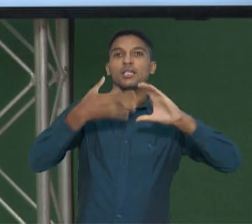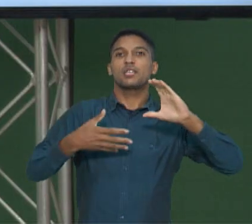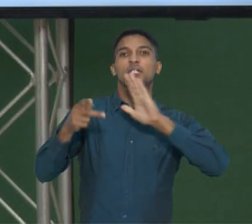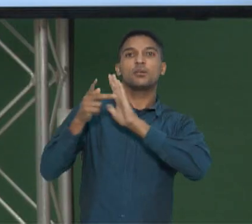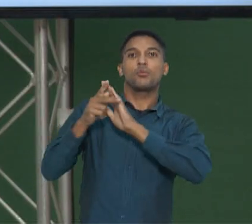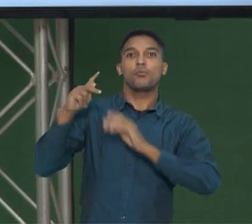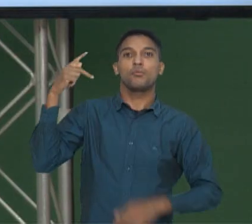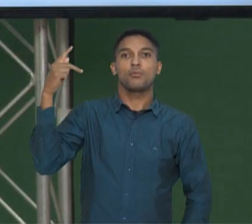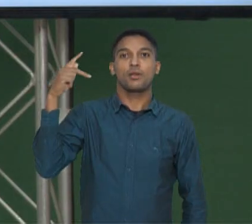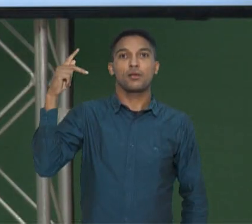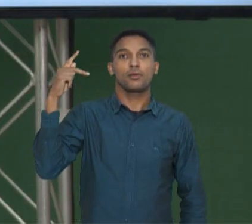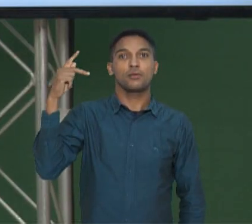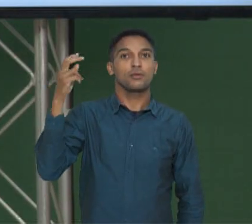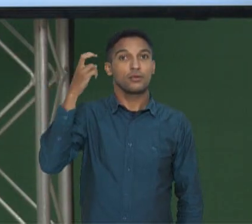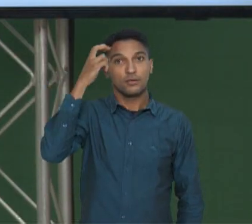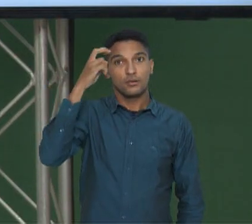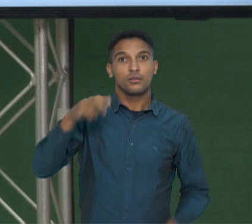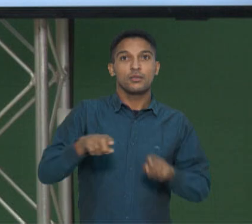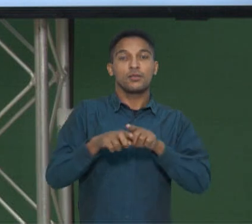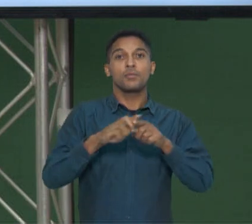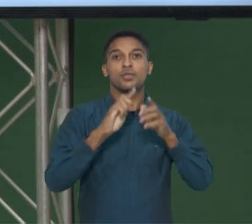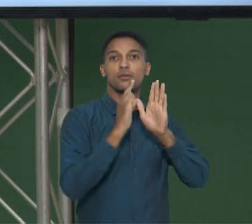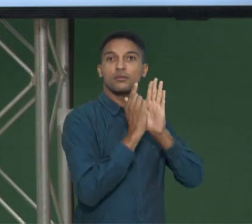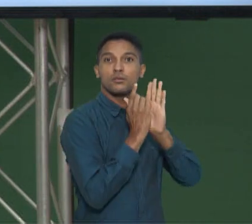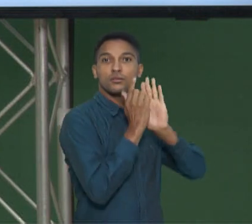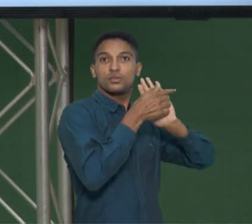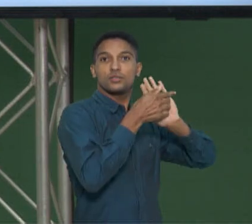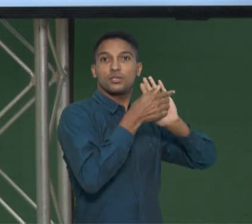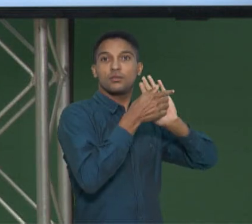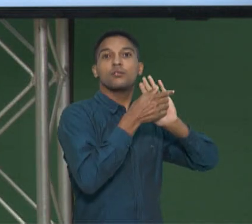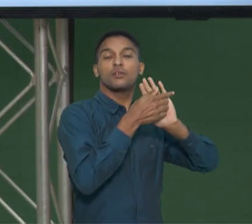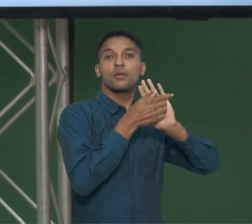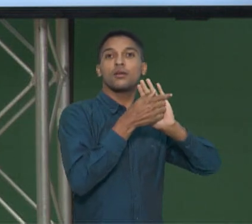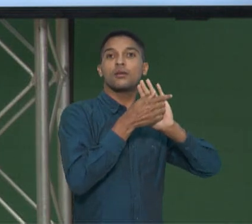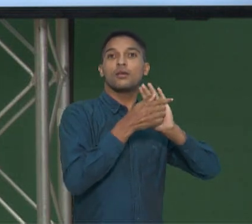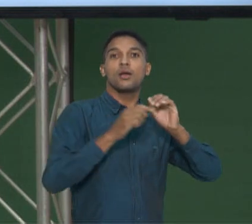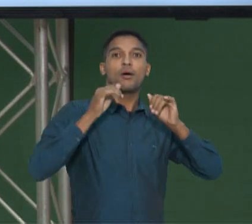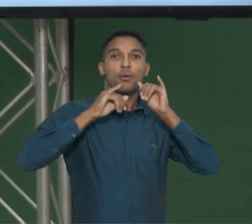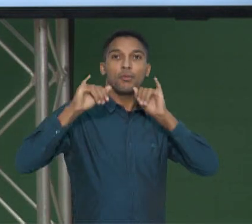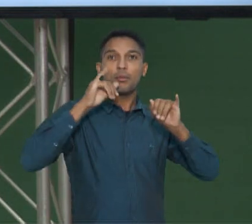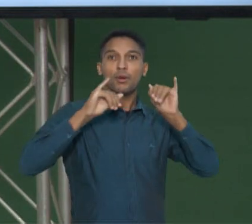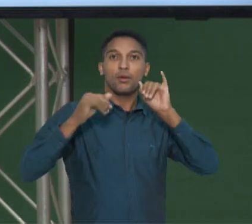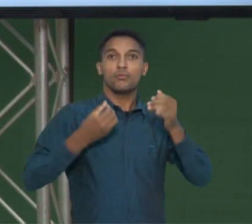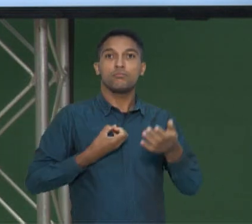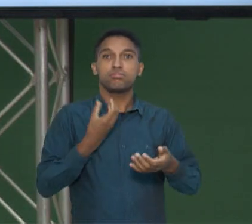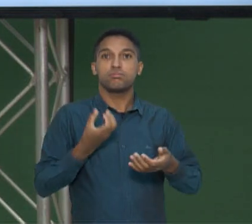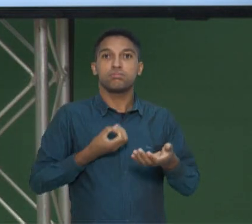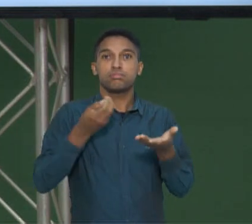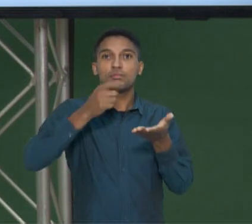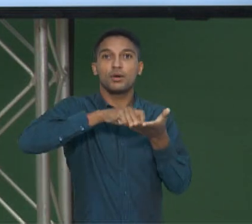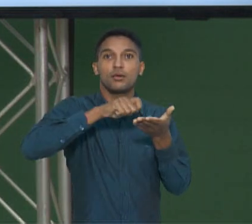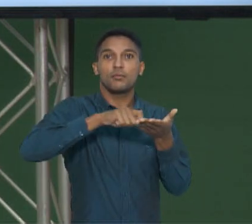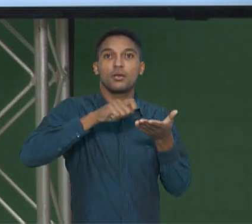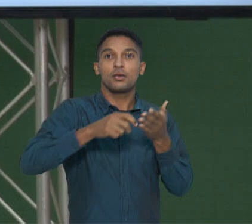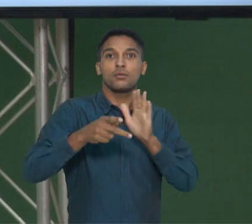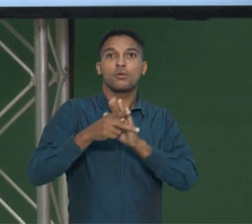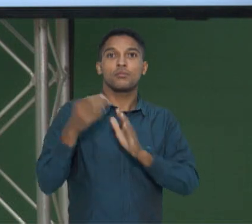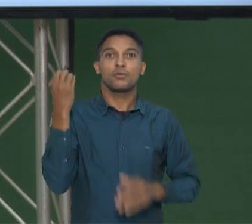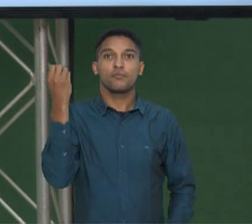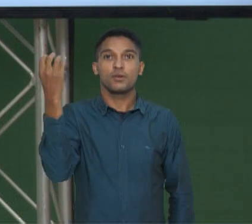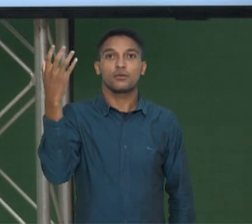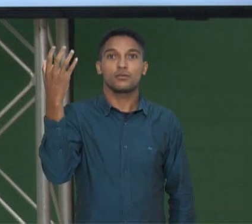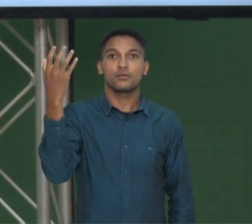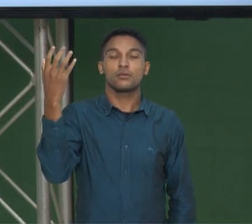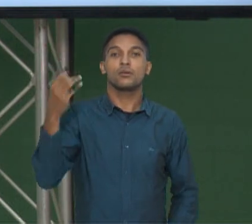hablamos un poco sobre el género relato de viajes, ¿vale? Y lo que vamos a estudiar